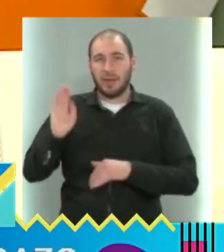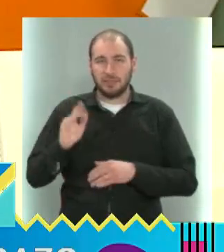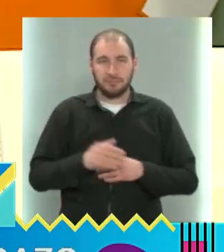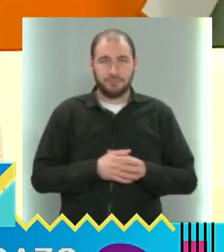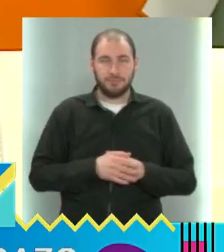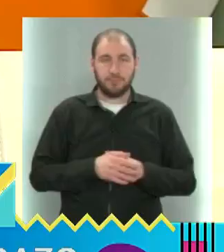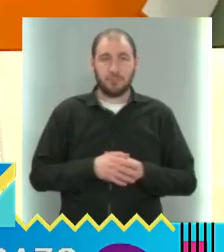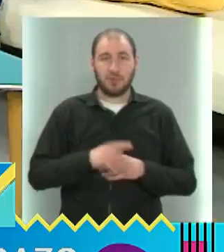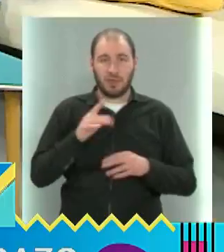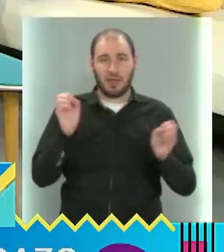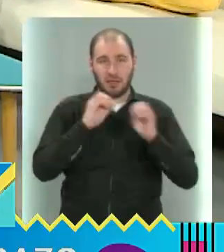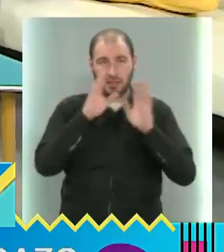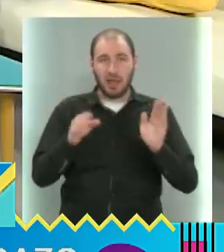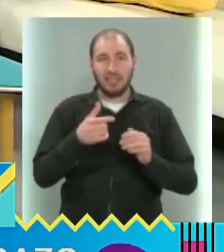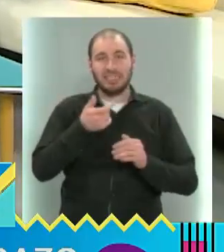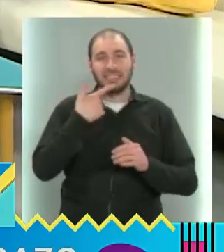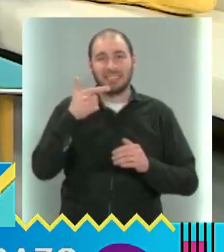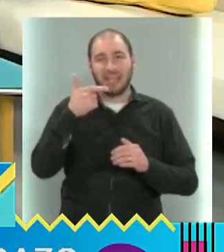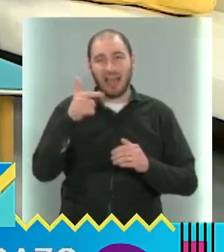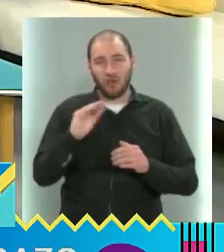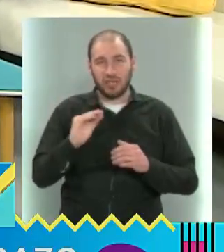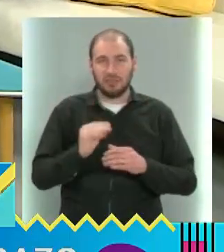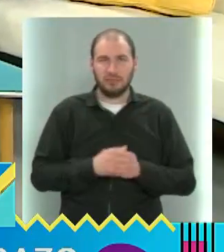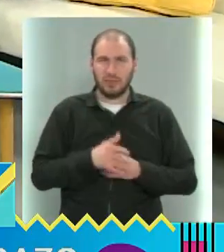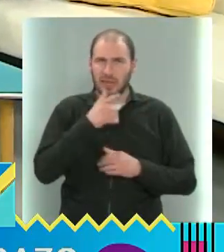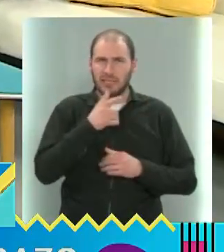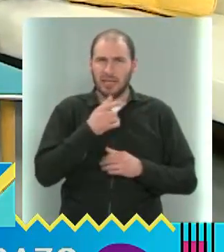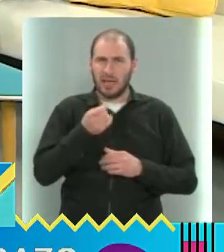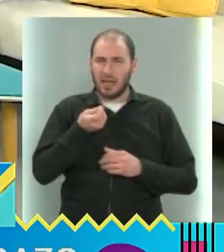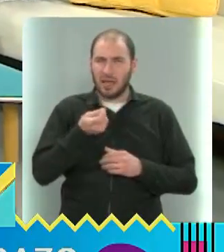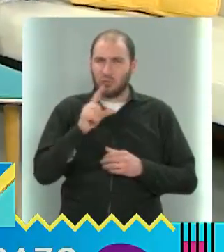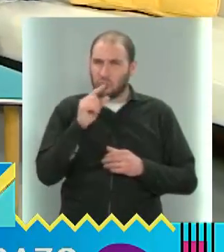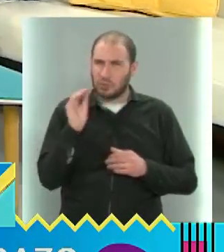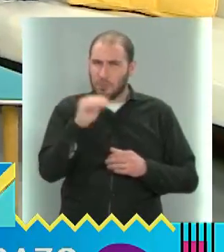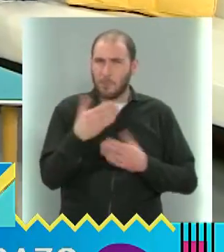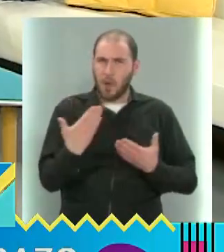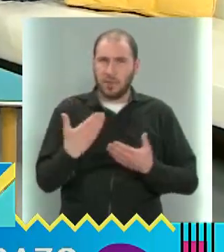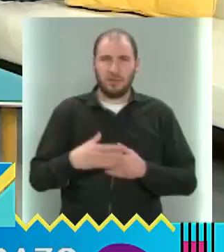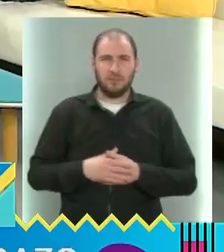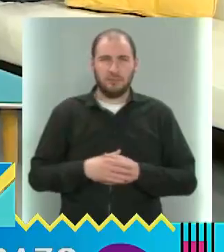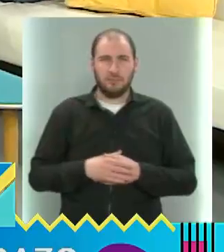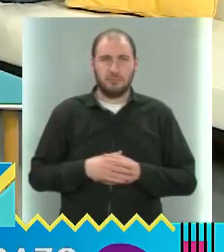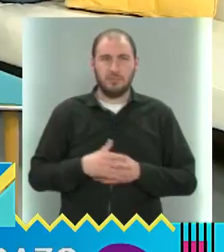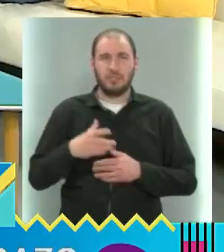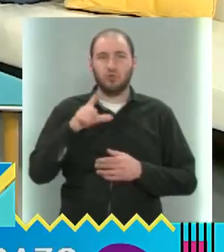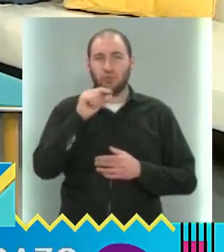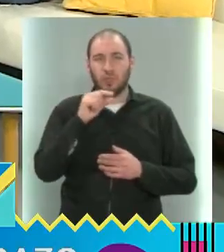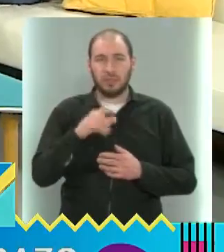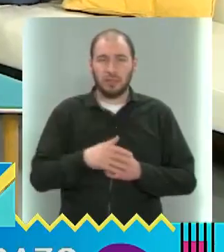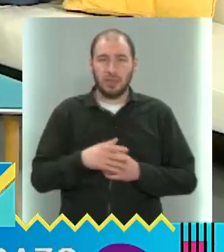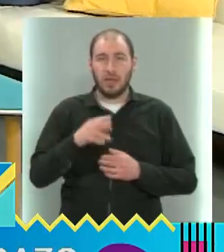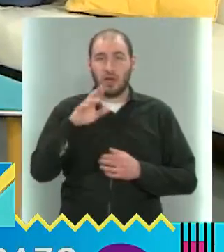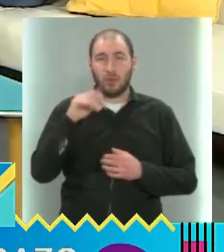Bien, para dejarlo claro entonces, senadores, no sé si está para tuitear ya o no, que quede el tuit